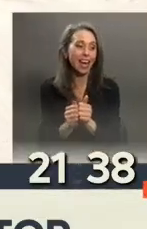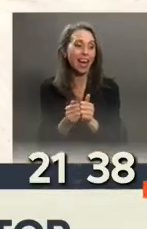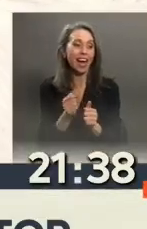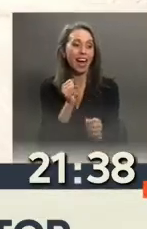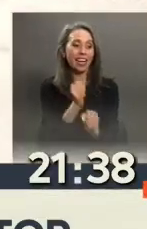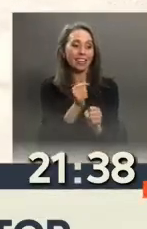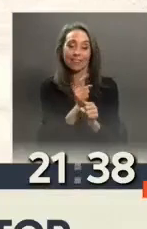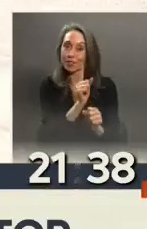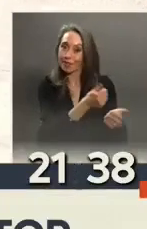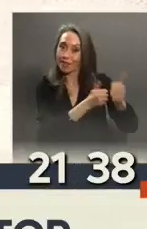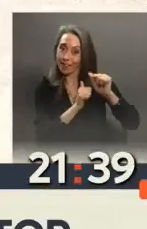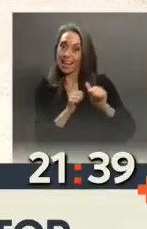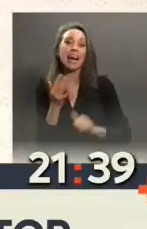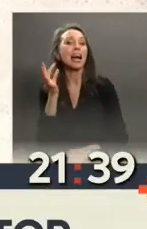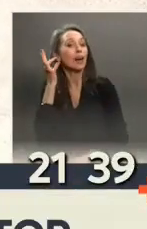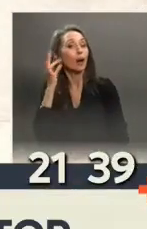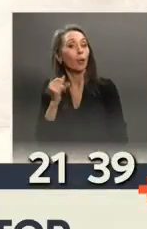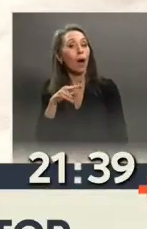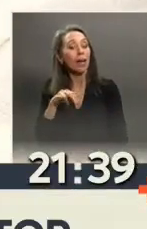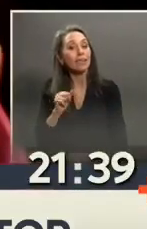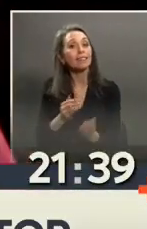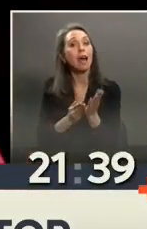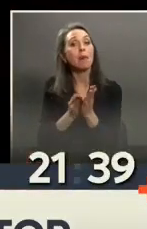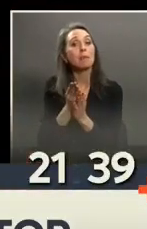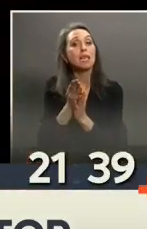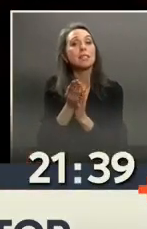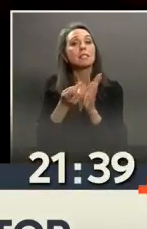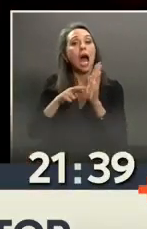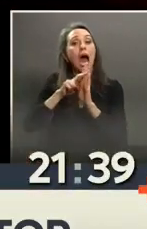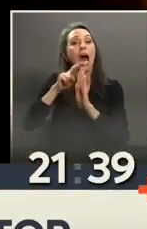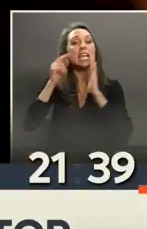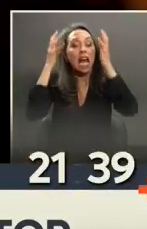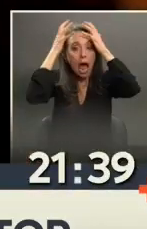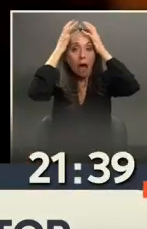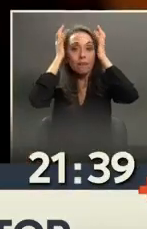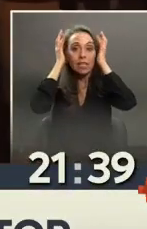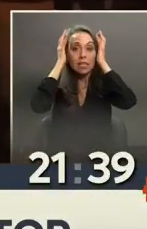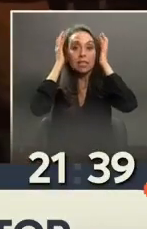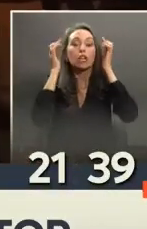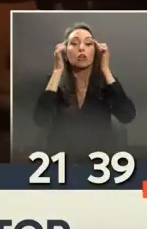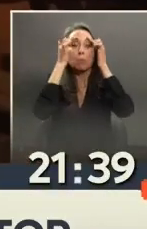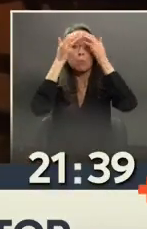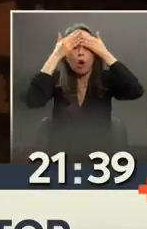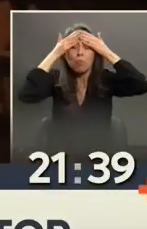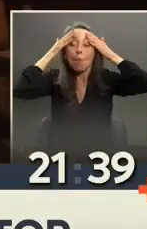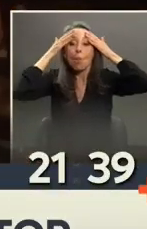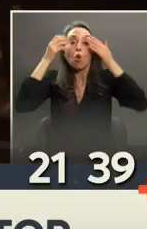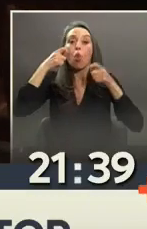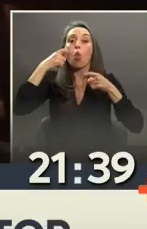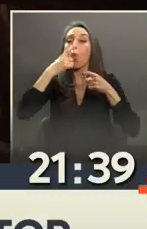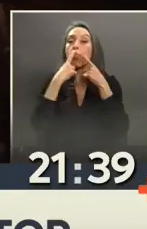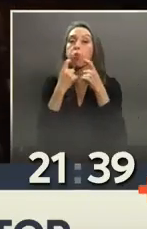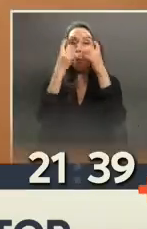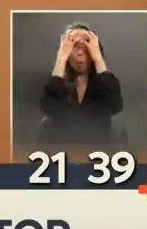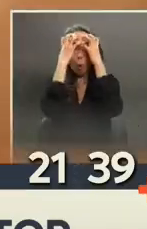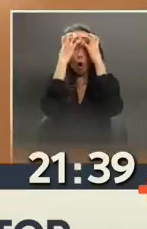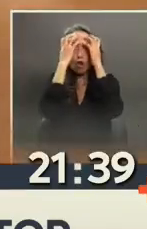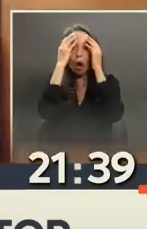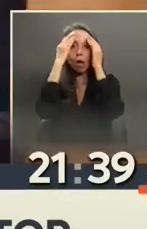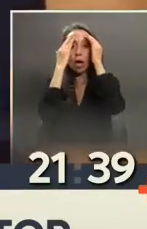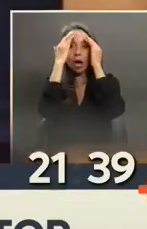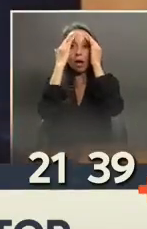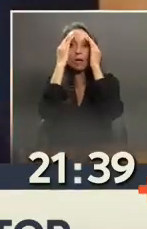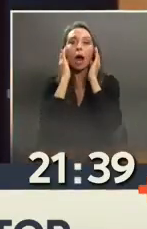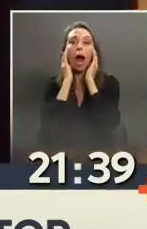ahora juanita comenzará con su rehabilitación para recuperar los movimientos de su cara pero para ello lo mejor es que está aquí